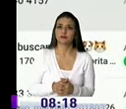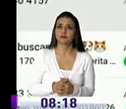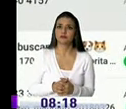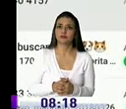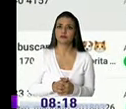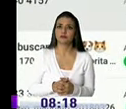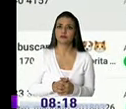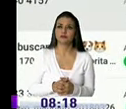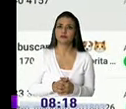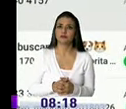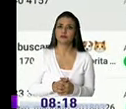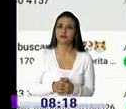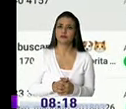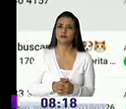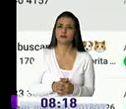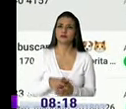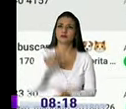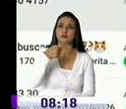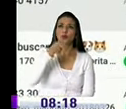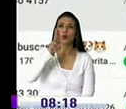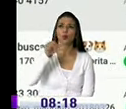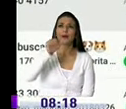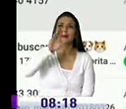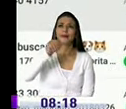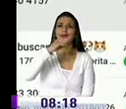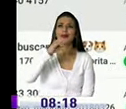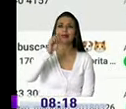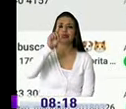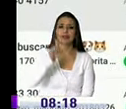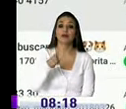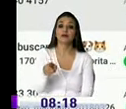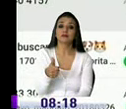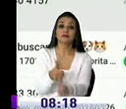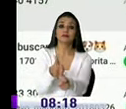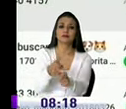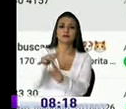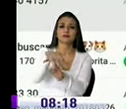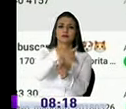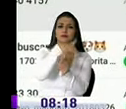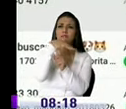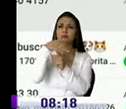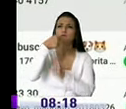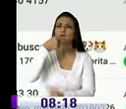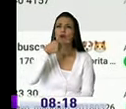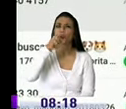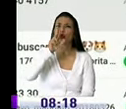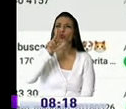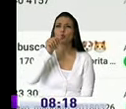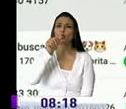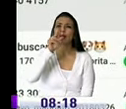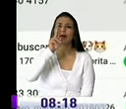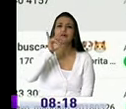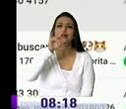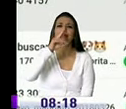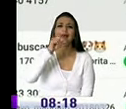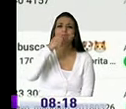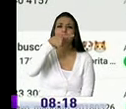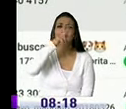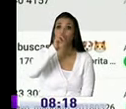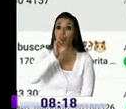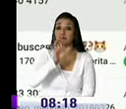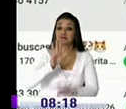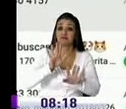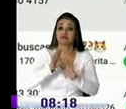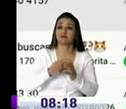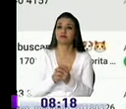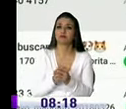está en la Huavicade, en la calle Diagonal al Parque Central, así dice, ¿no? Huavicade, en la calle Diagonal al Parque Central, justo